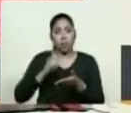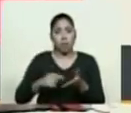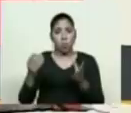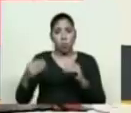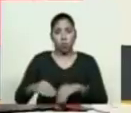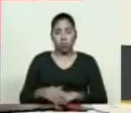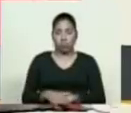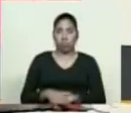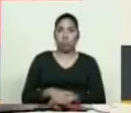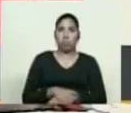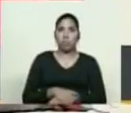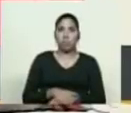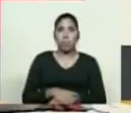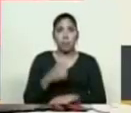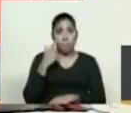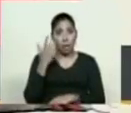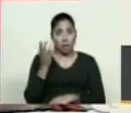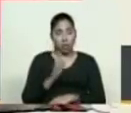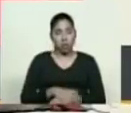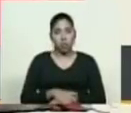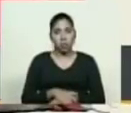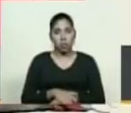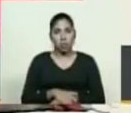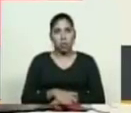Imagínense ustedes que vengan para acá